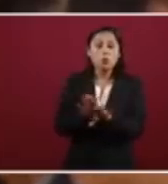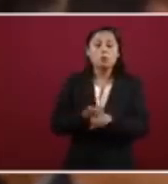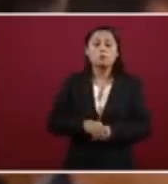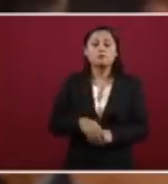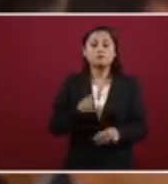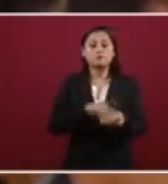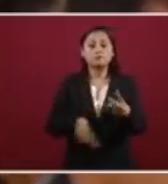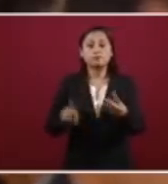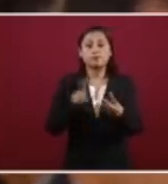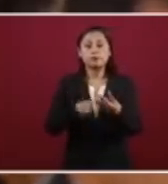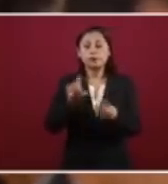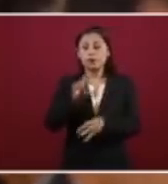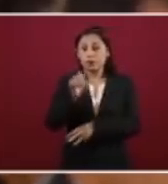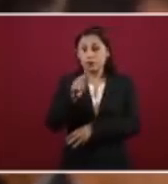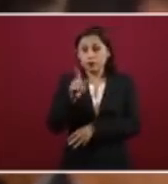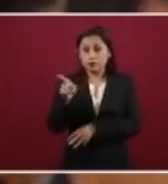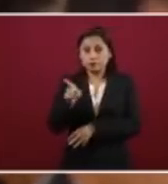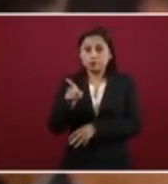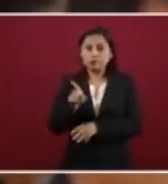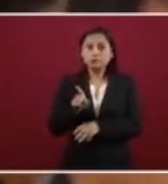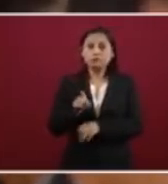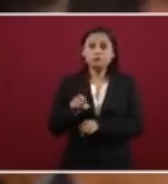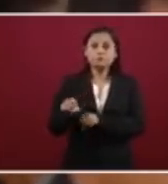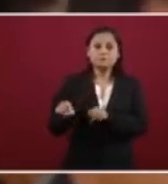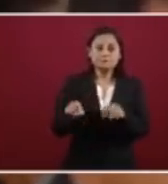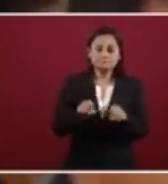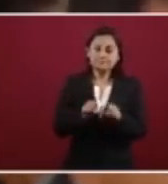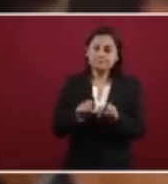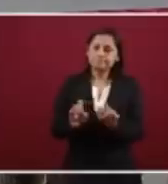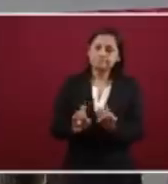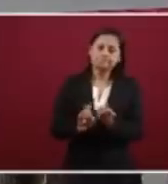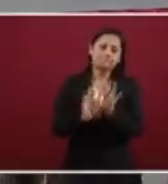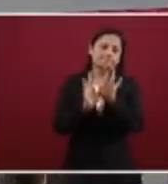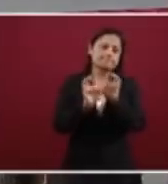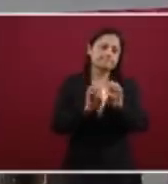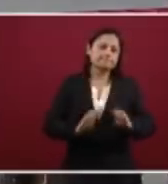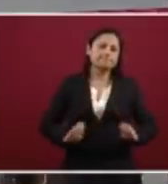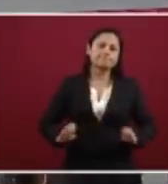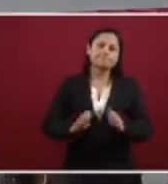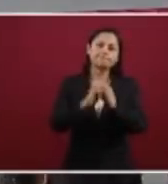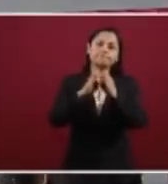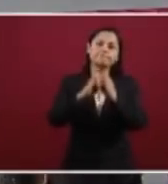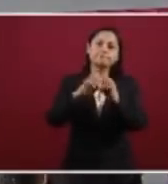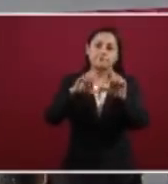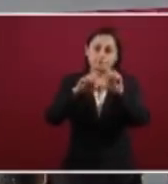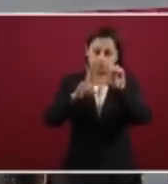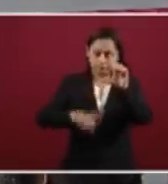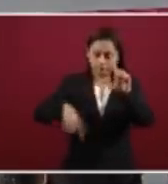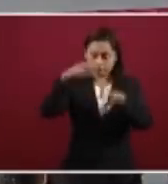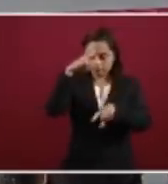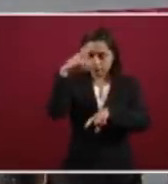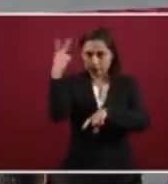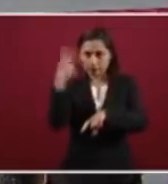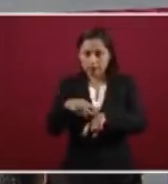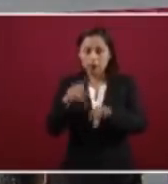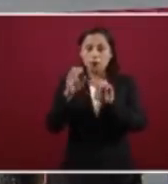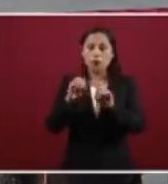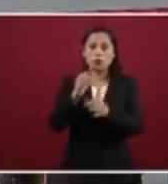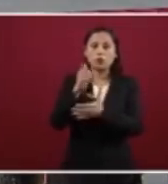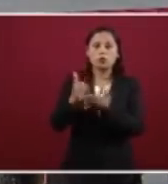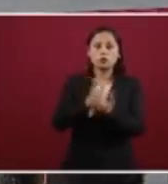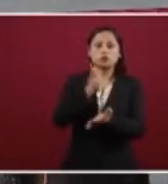estas catástrofes que se registran tanto en la Ciudad de México como en el país, se debe a la corrupción, a que se viola la